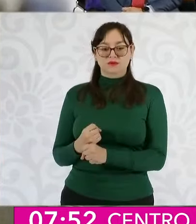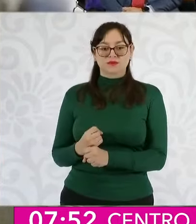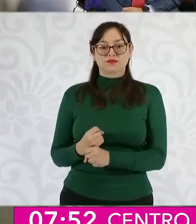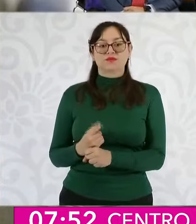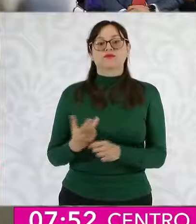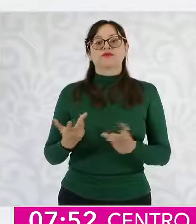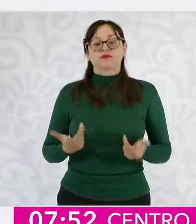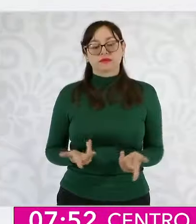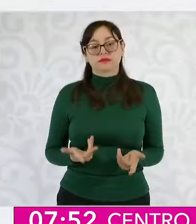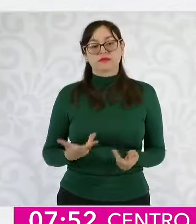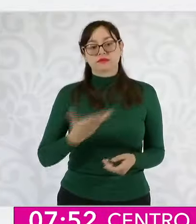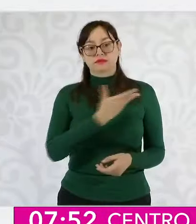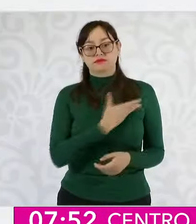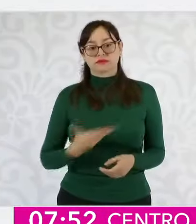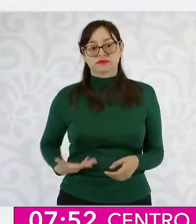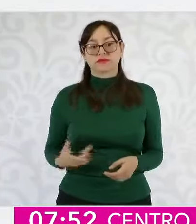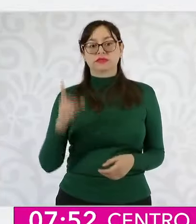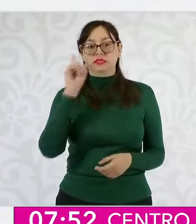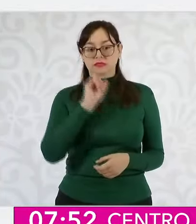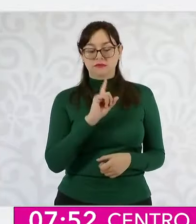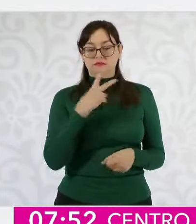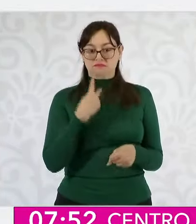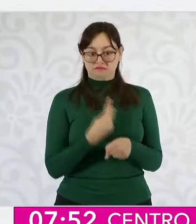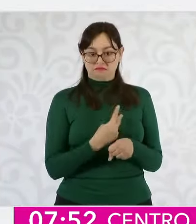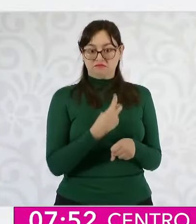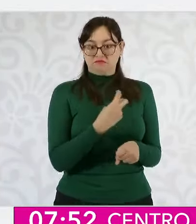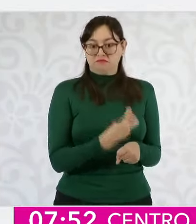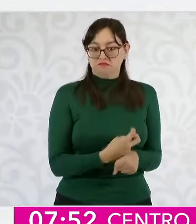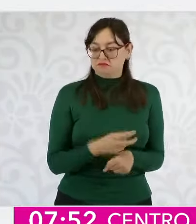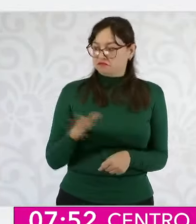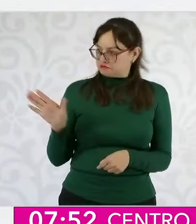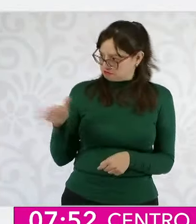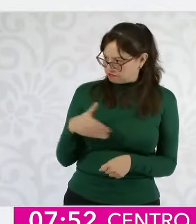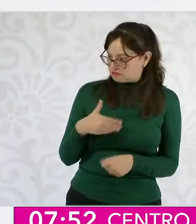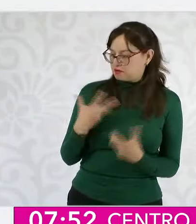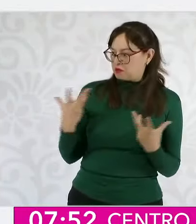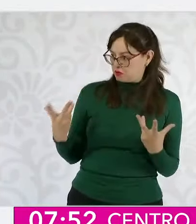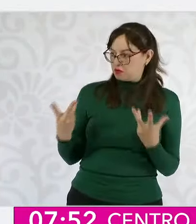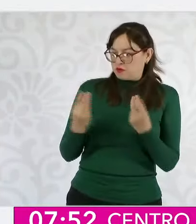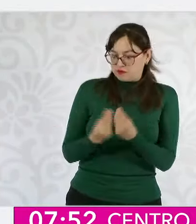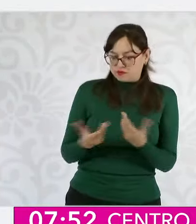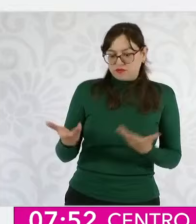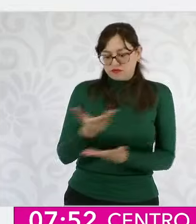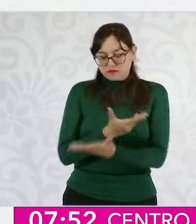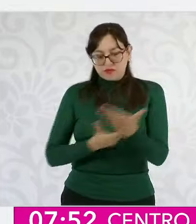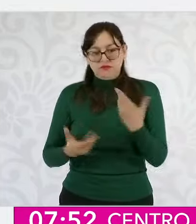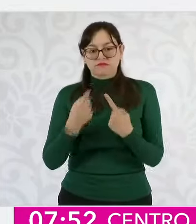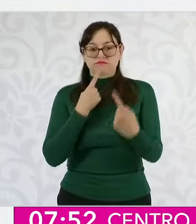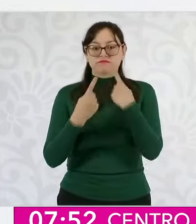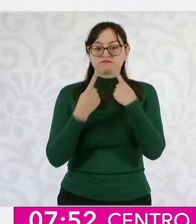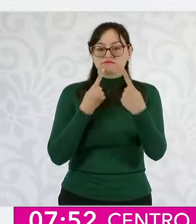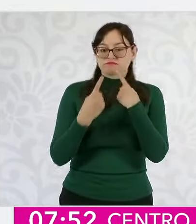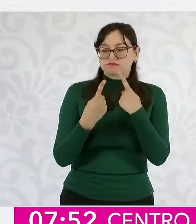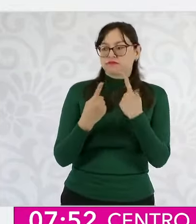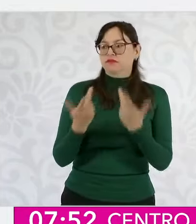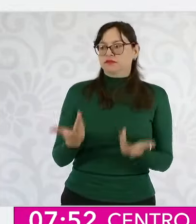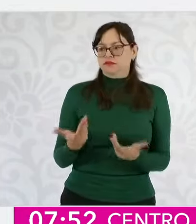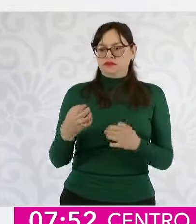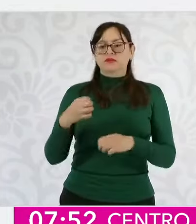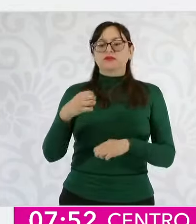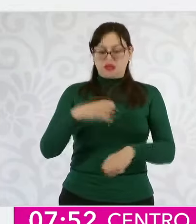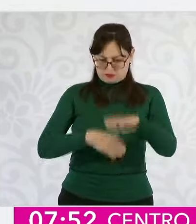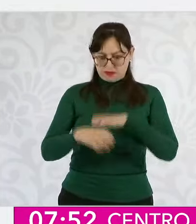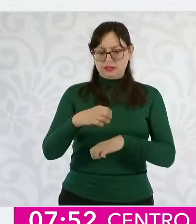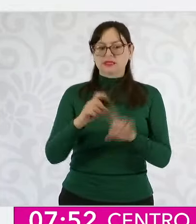honor de invitarme a un ejercicio muy plural que se inició en Diálogos por la Transformación, donde me pidió que coordinara la Mesa